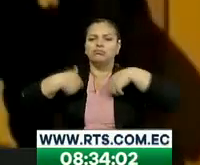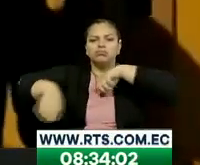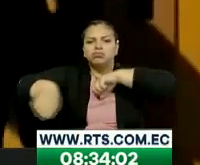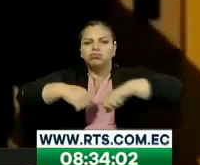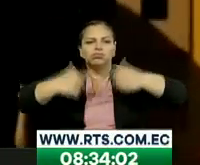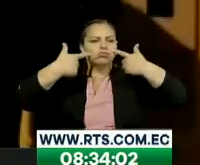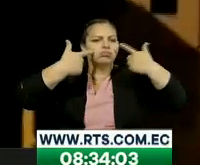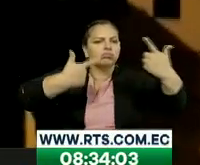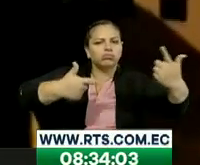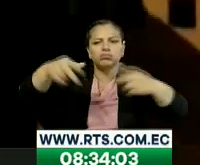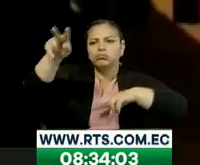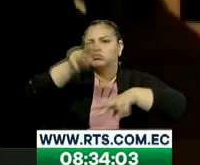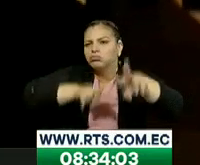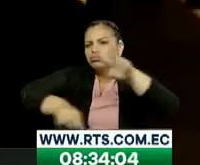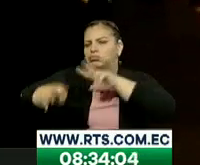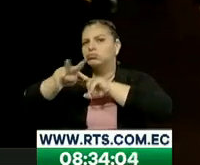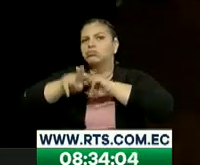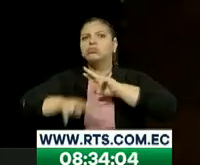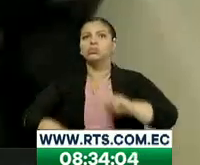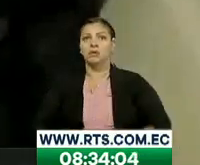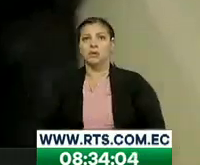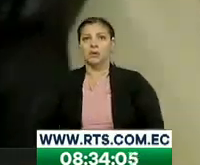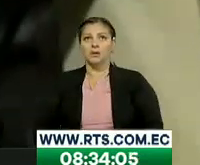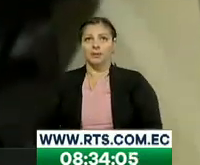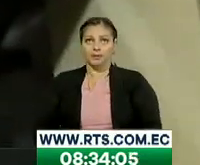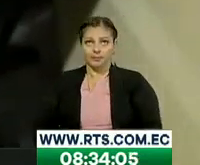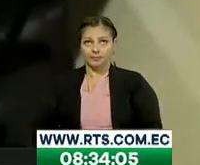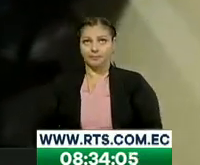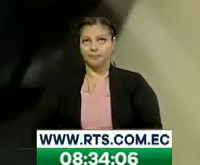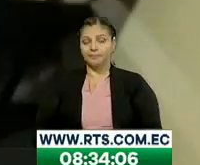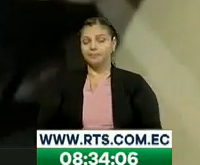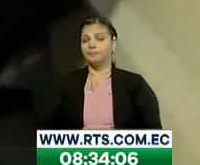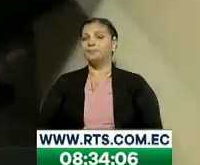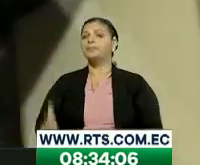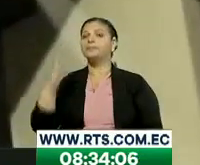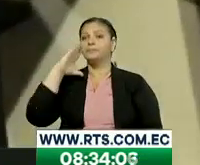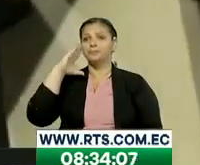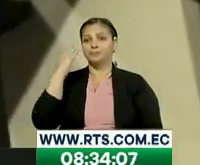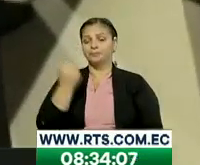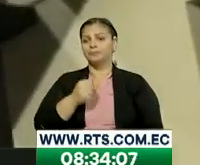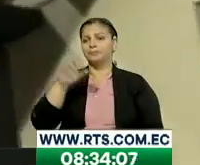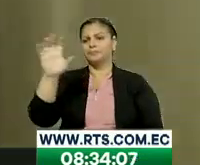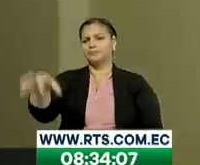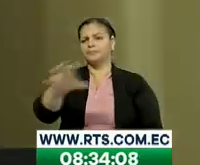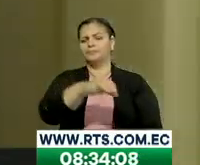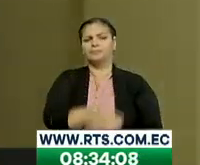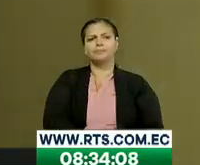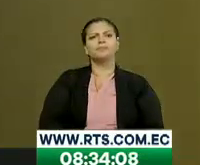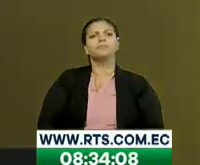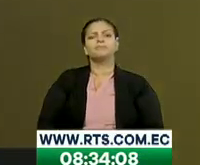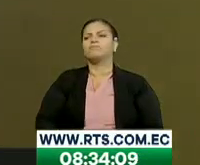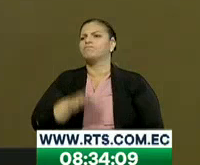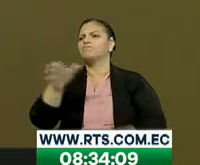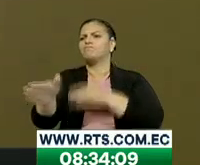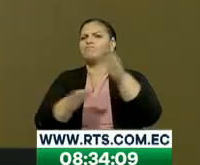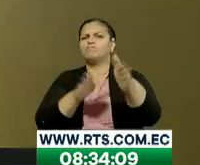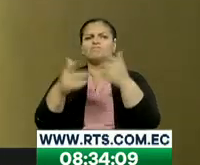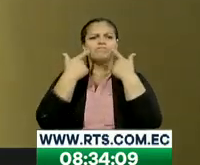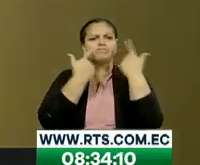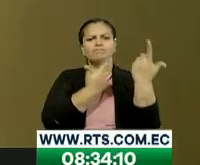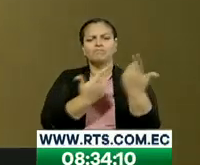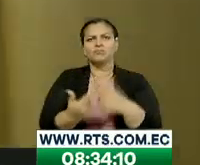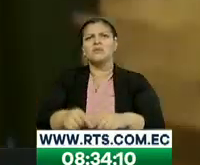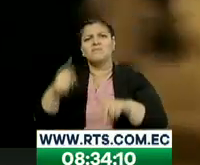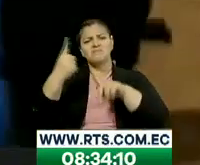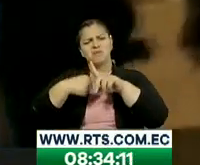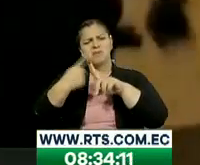denominado 497-498 realizado en varios sectores de la urbe cuencana. Tarea policial que en base de un trabajo de meses de investigación